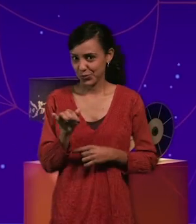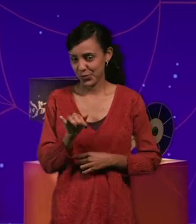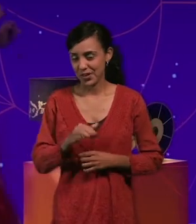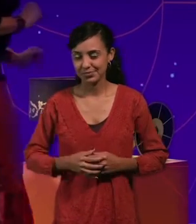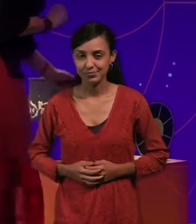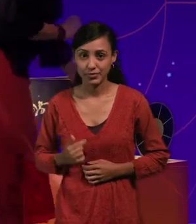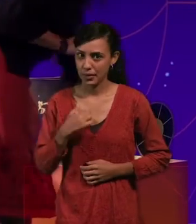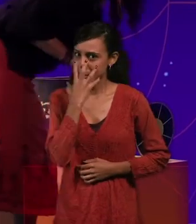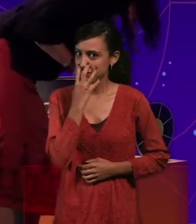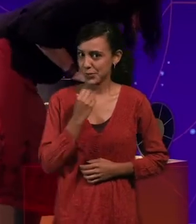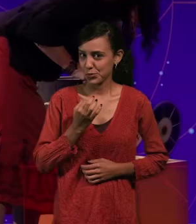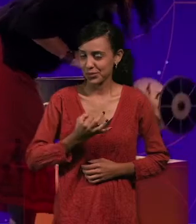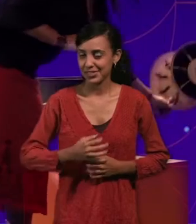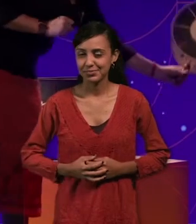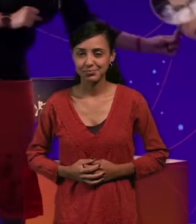A mí por lo menos me gusta muchísimo.